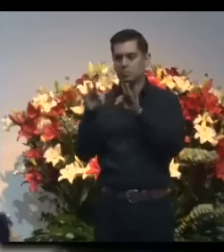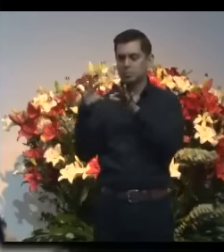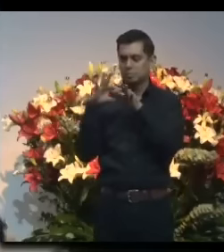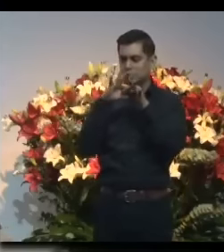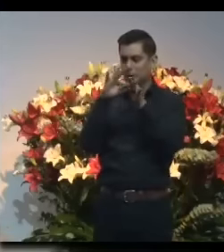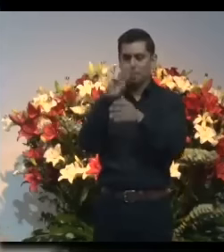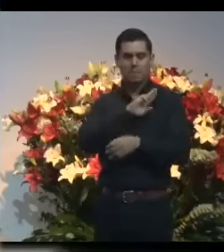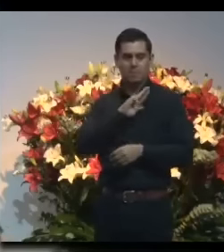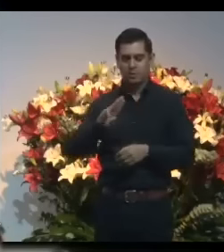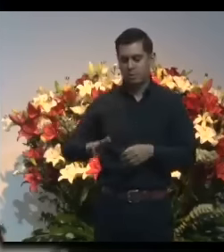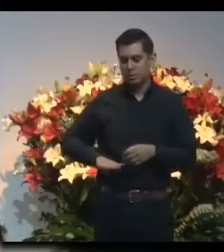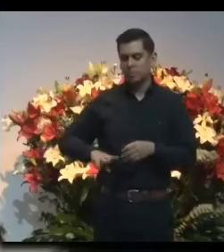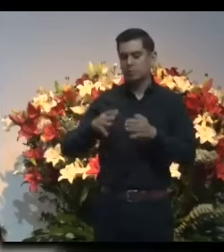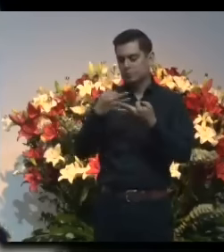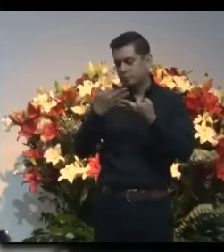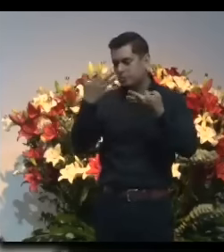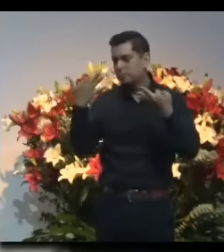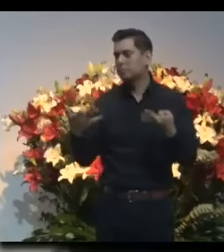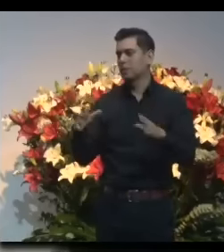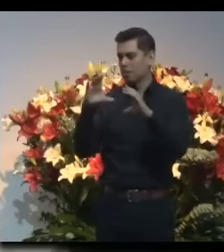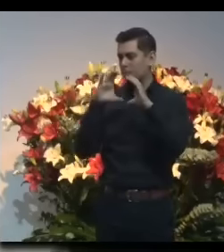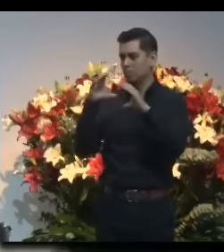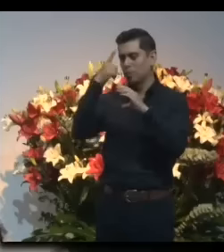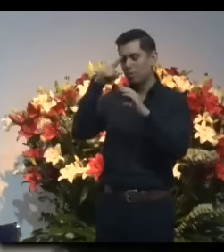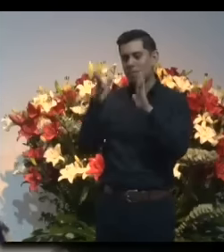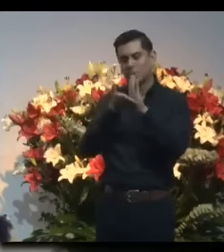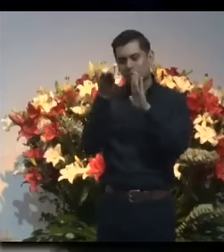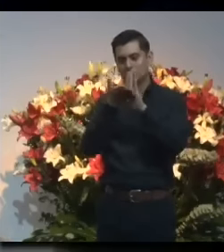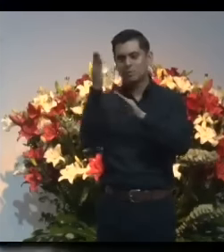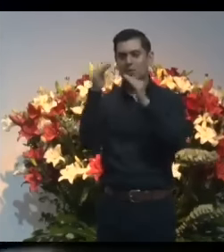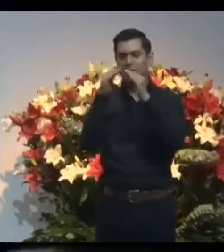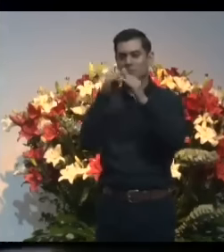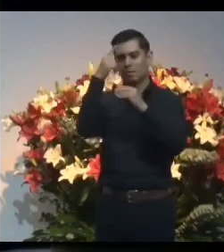reservas territoriales que se enfoquen a construir vivienda para jóvenes.